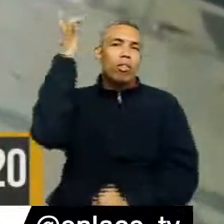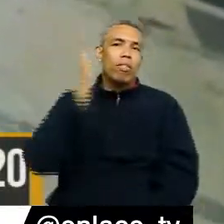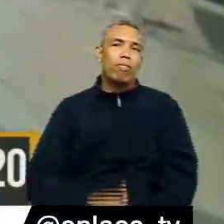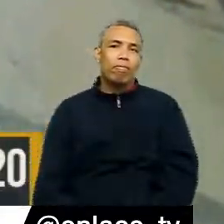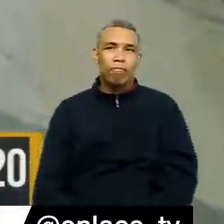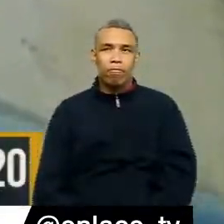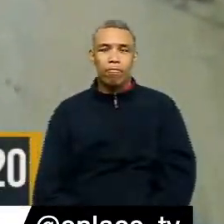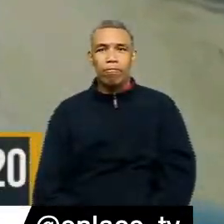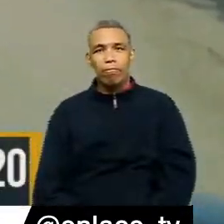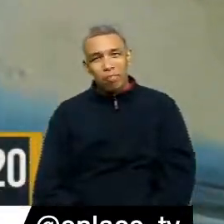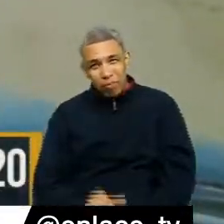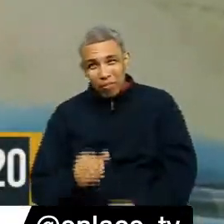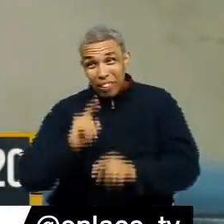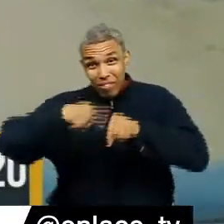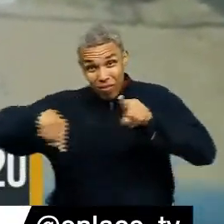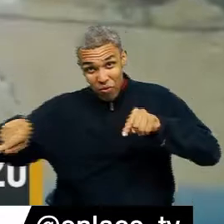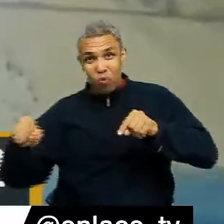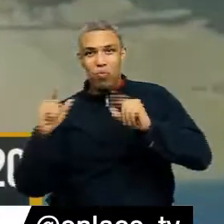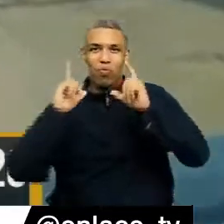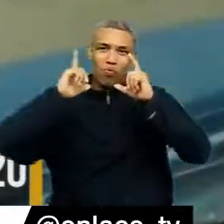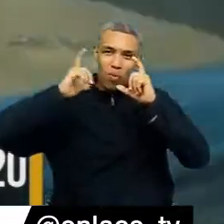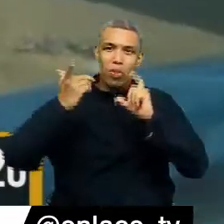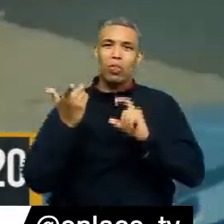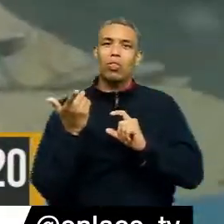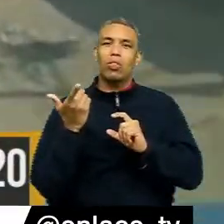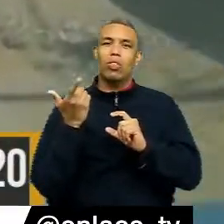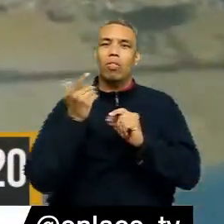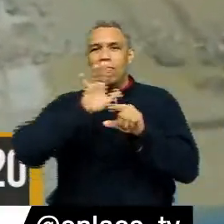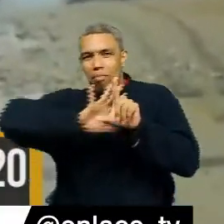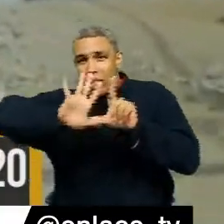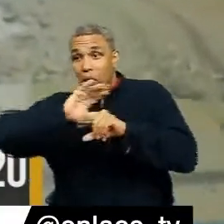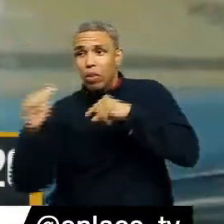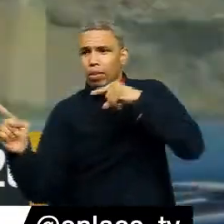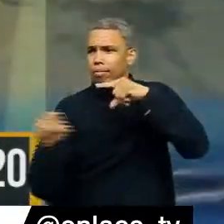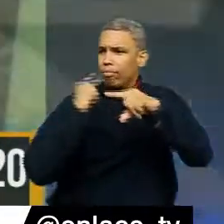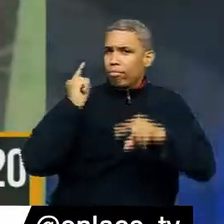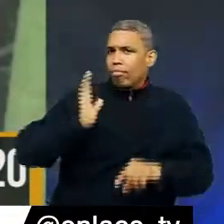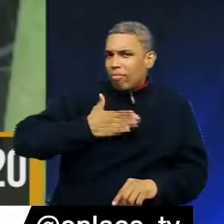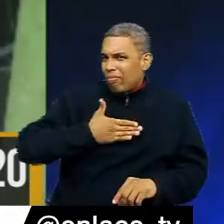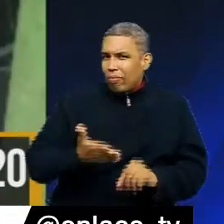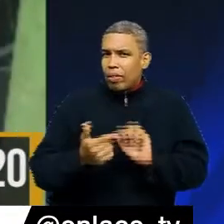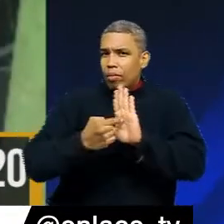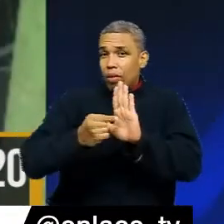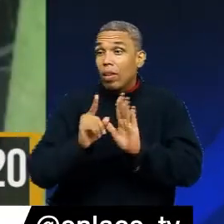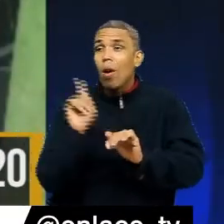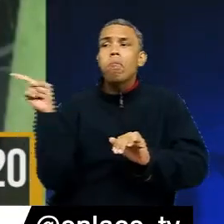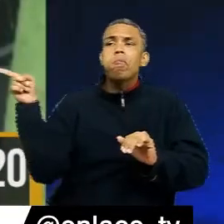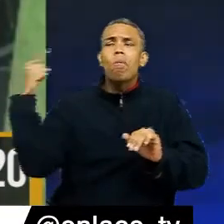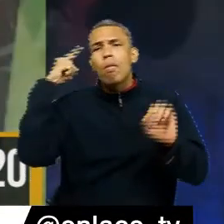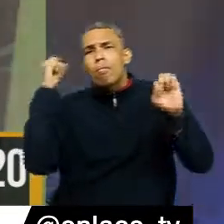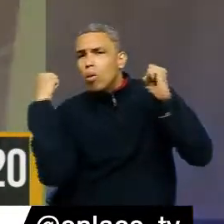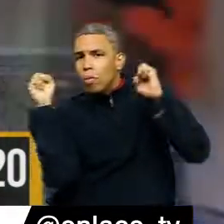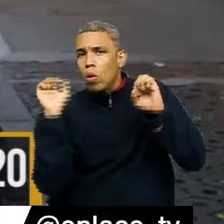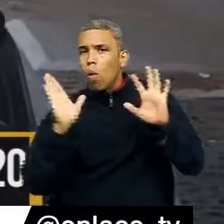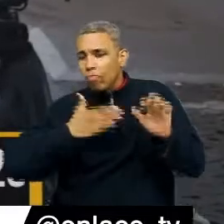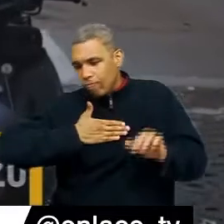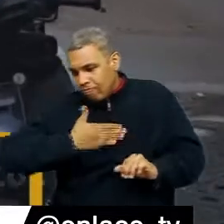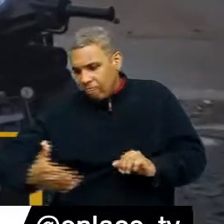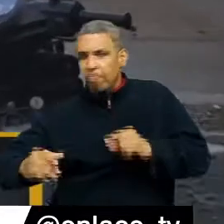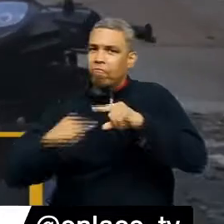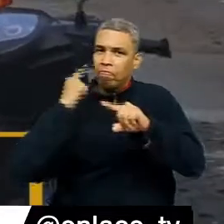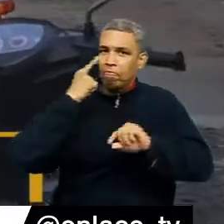Reporteros ciudadanos que dan a conocer sus denuncias e inquietudes a Enlace Noticias frente a diferentes situaciones registradas en Barranca Bermeja.